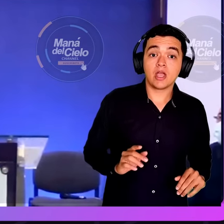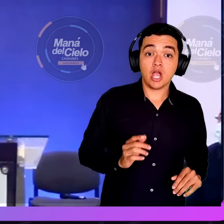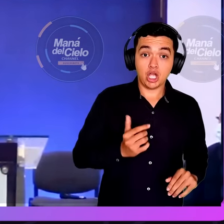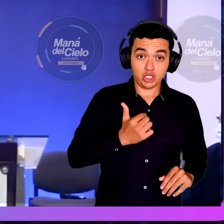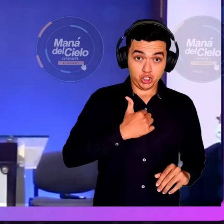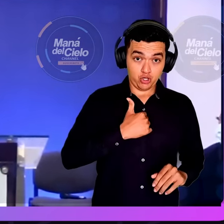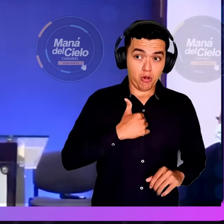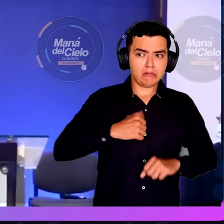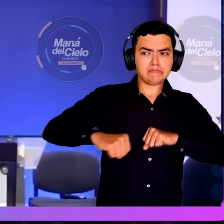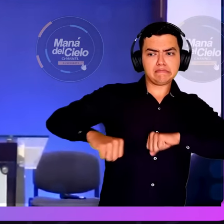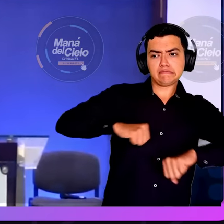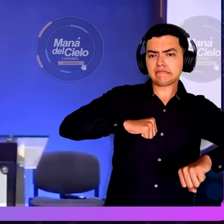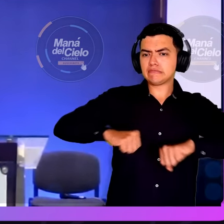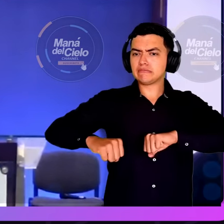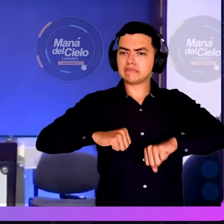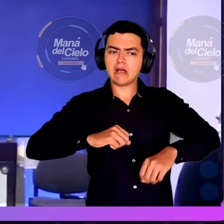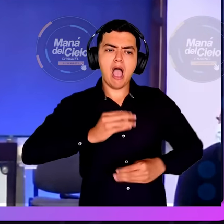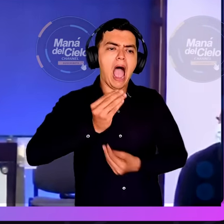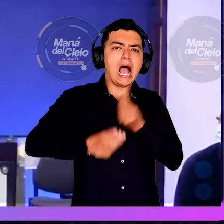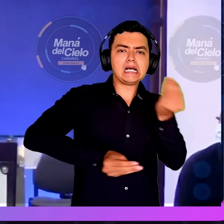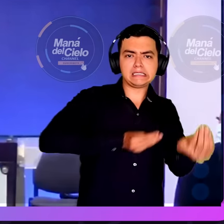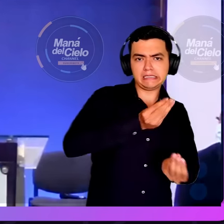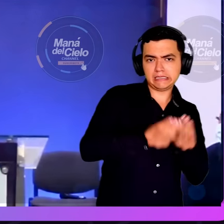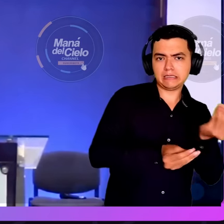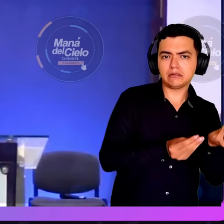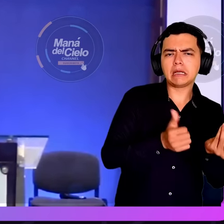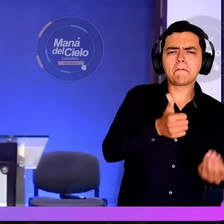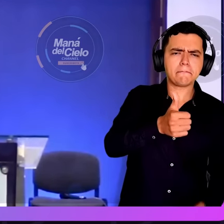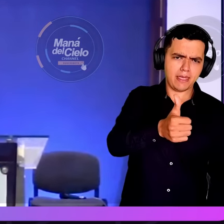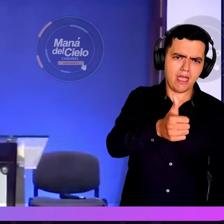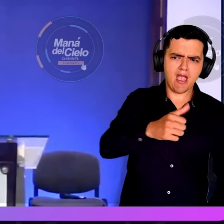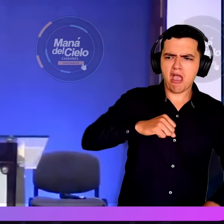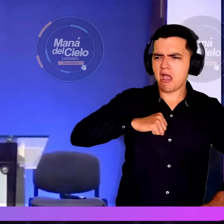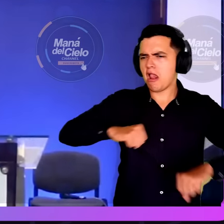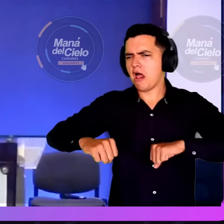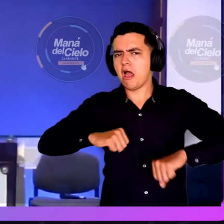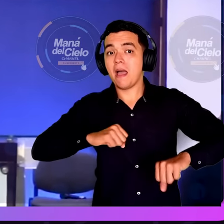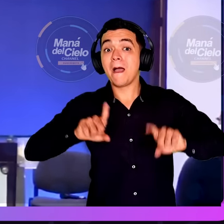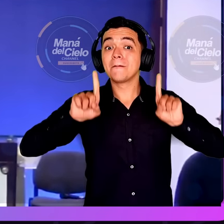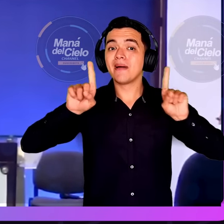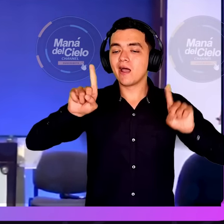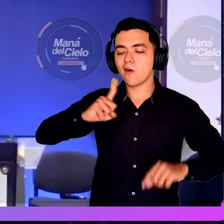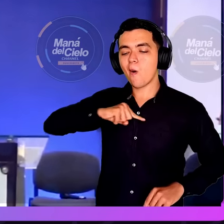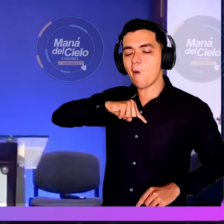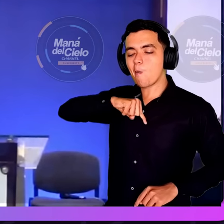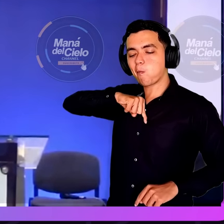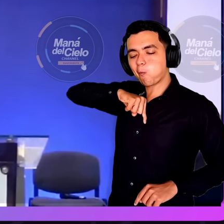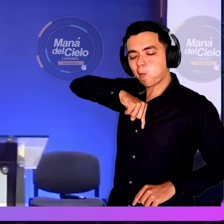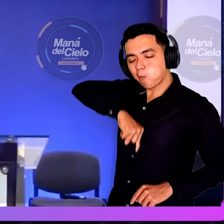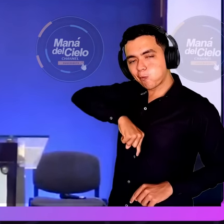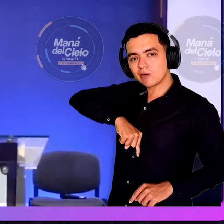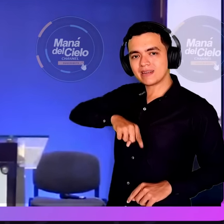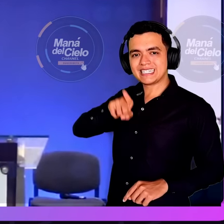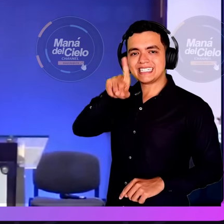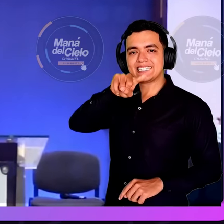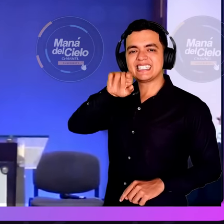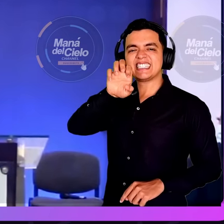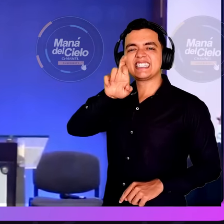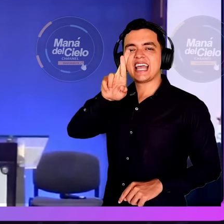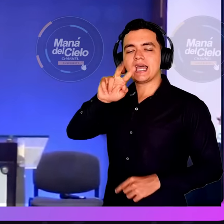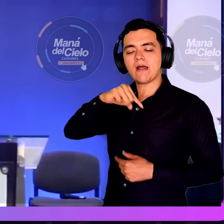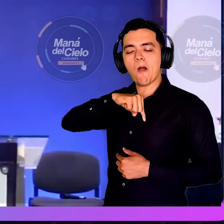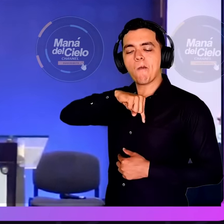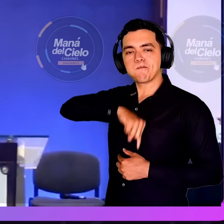sabiduría es el temor a Dios y el apartarse de mala inteligencia. Y el último, el fin del discurso es, teme